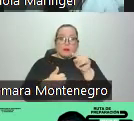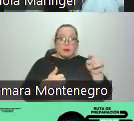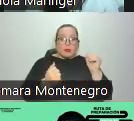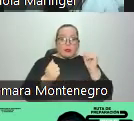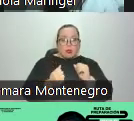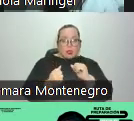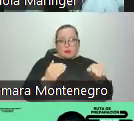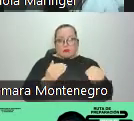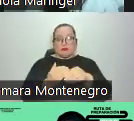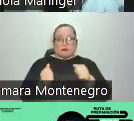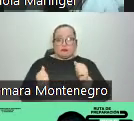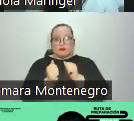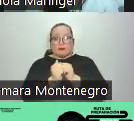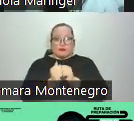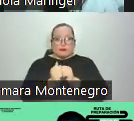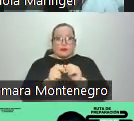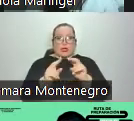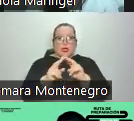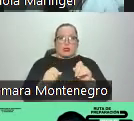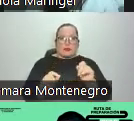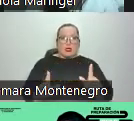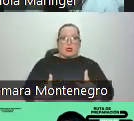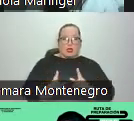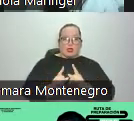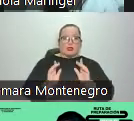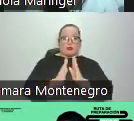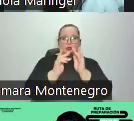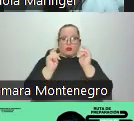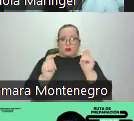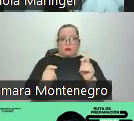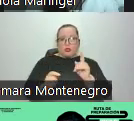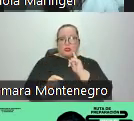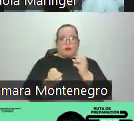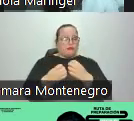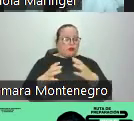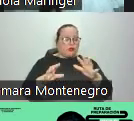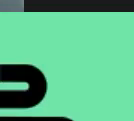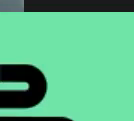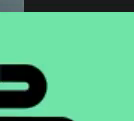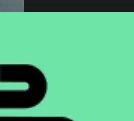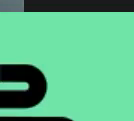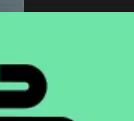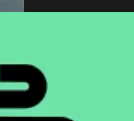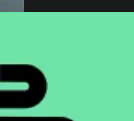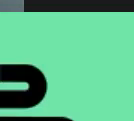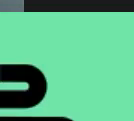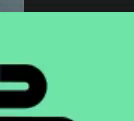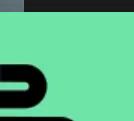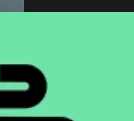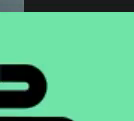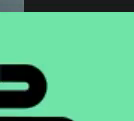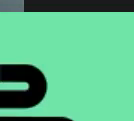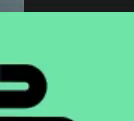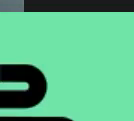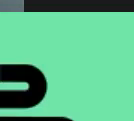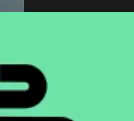pero siempre el área de egresados, Santo Tomás, que está haciendo muchas actividades, que ya le vamos a dar el pase en un momento. A